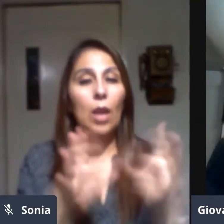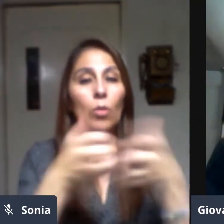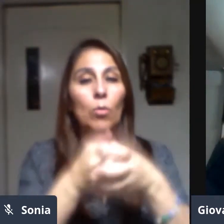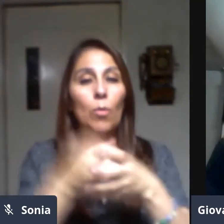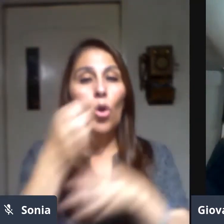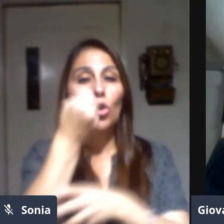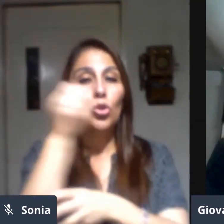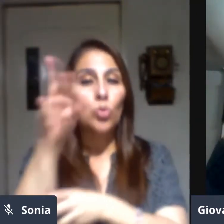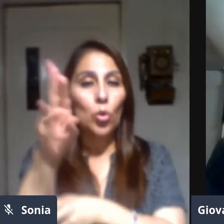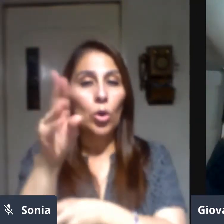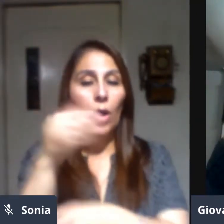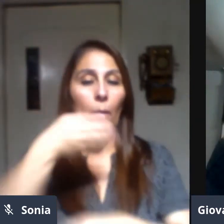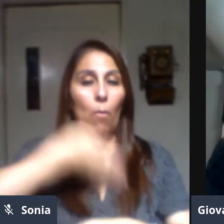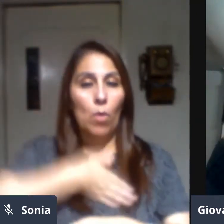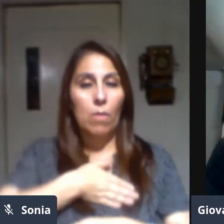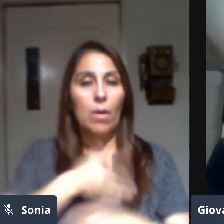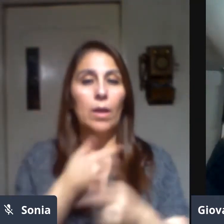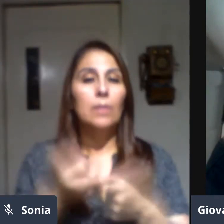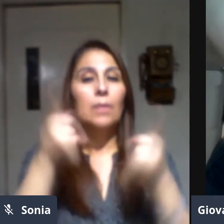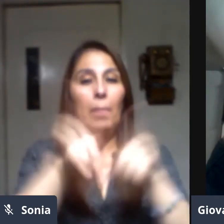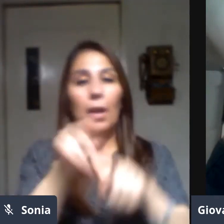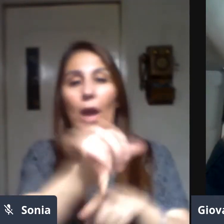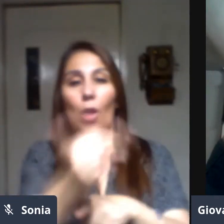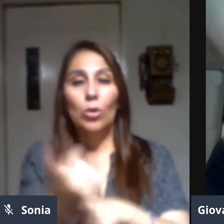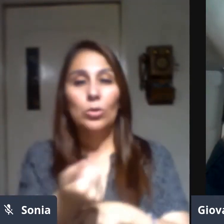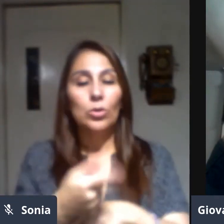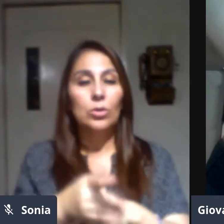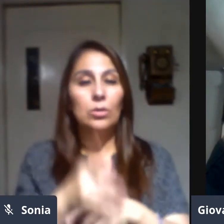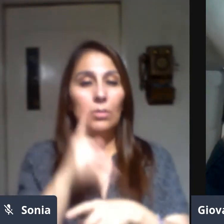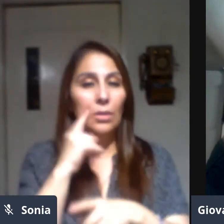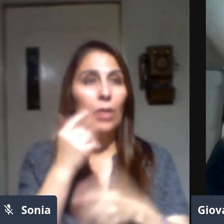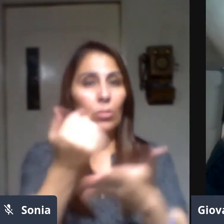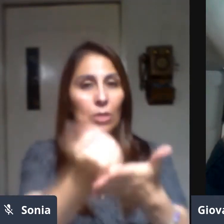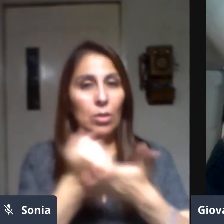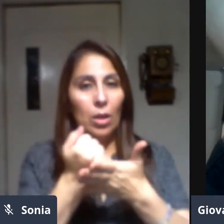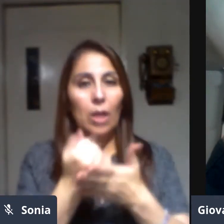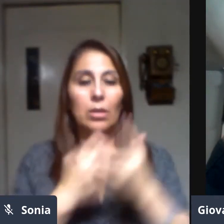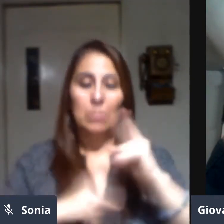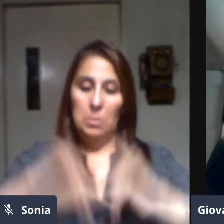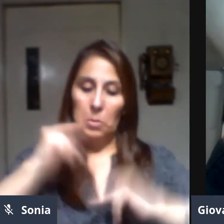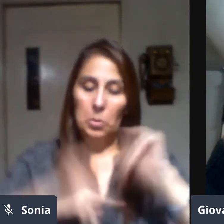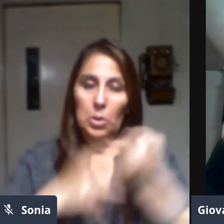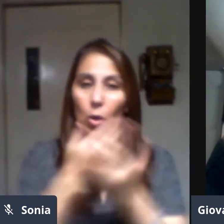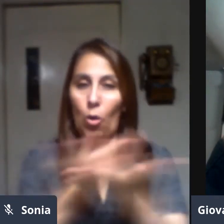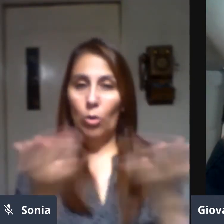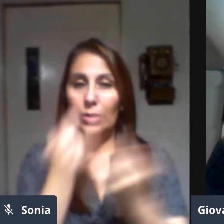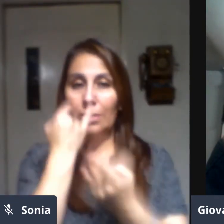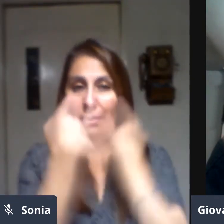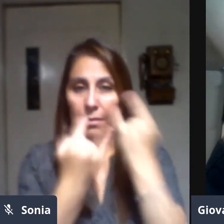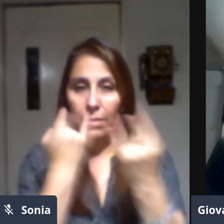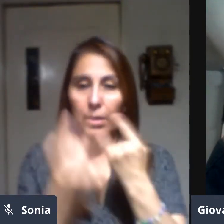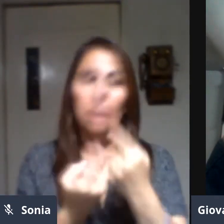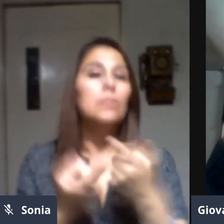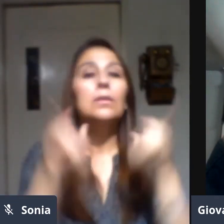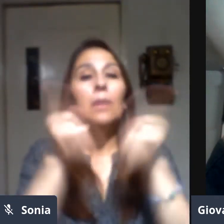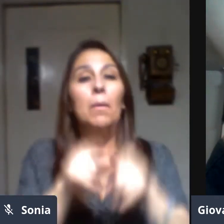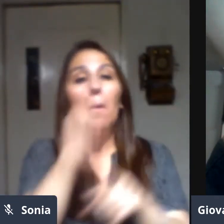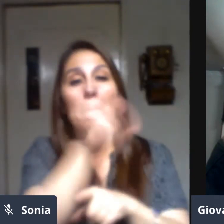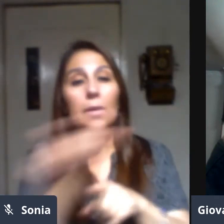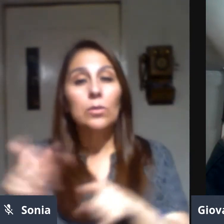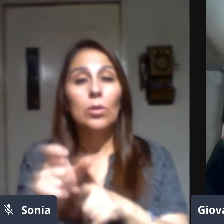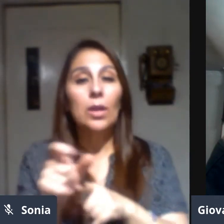también a la gente de sembrar porque pues venimos construyendo un trabajo interesante también a la gente de plan desde cali